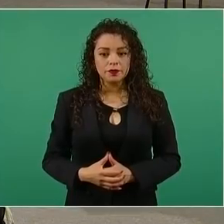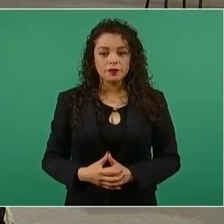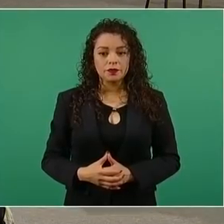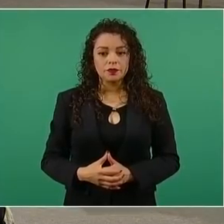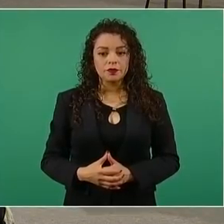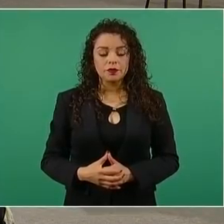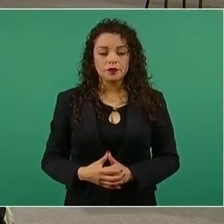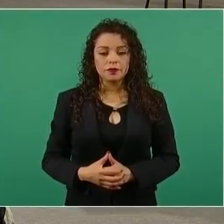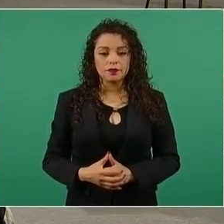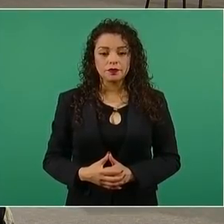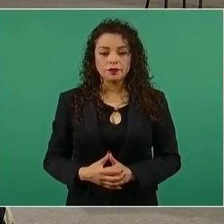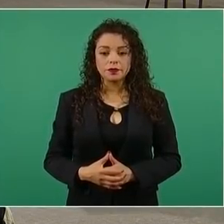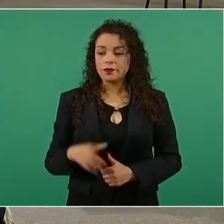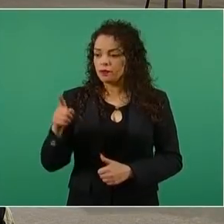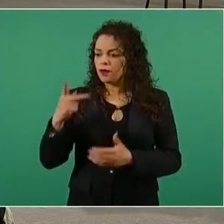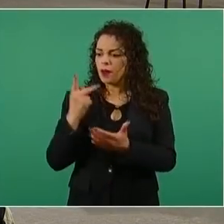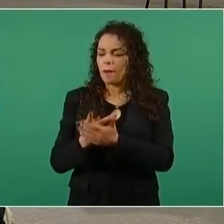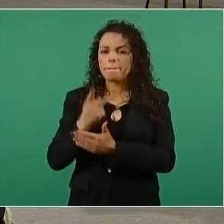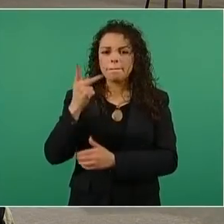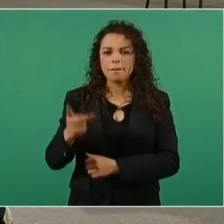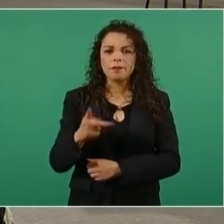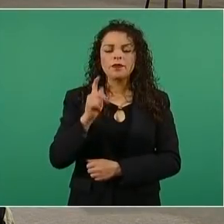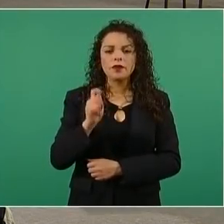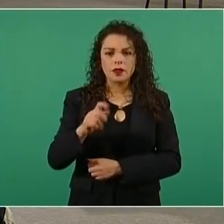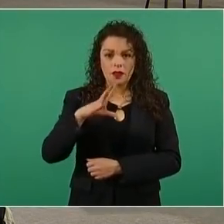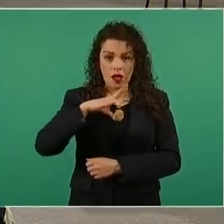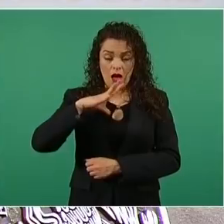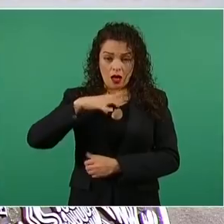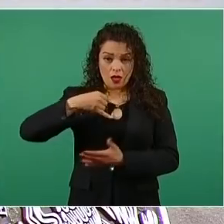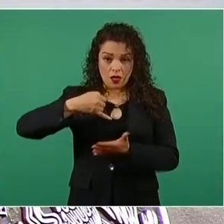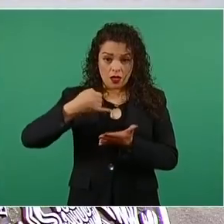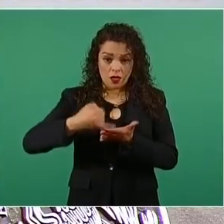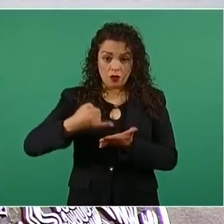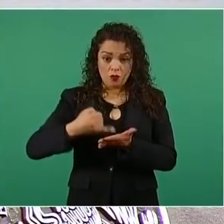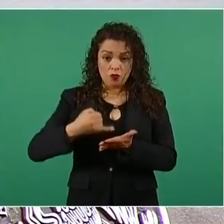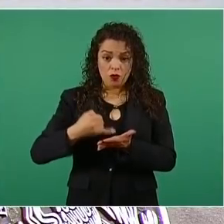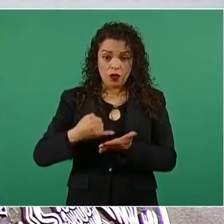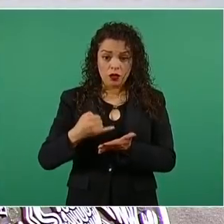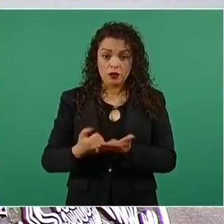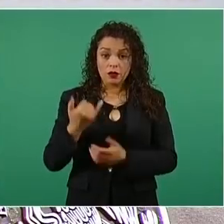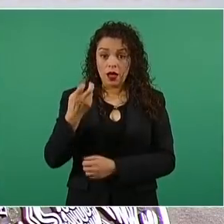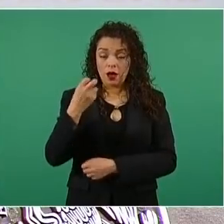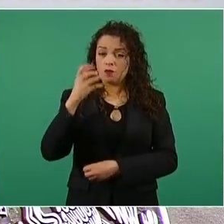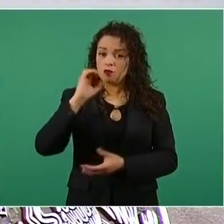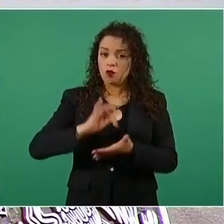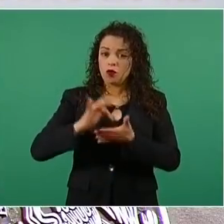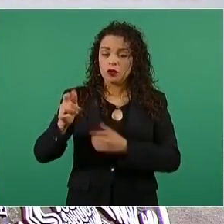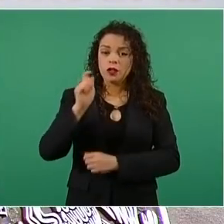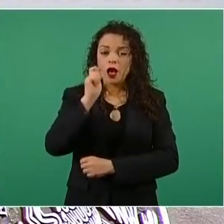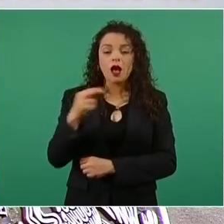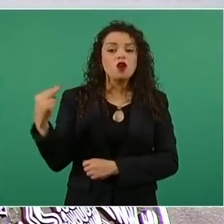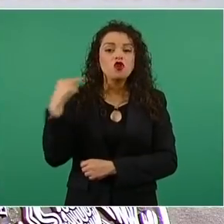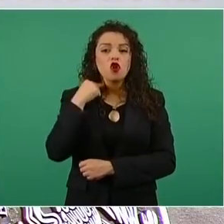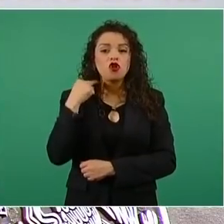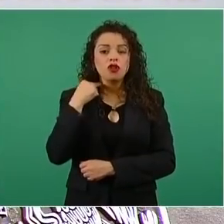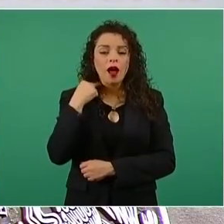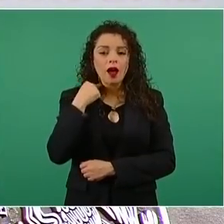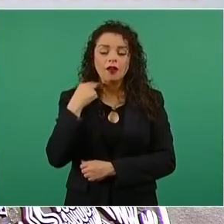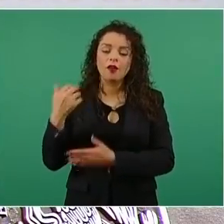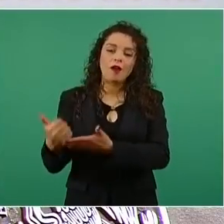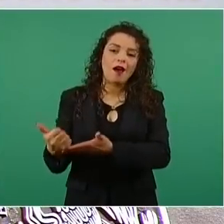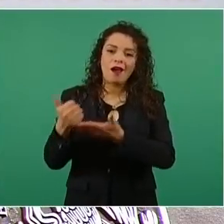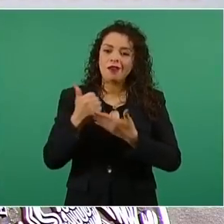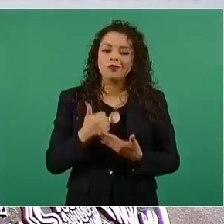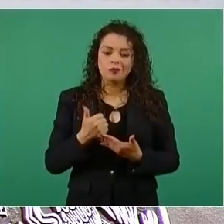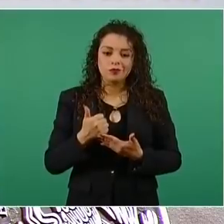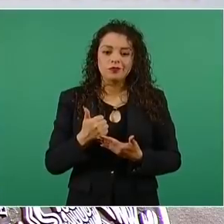Los premios incluyen los impuestos, y aquí agradezco al Colegio de Notarios que nos está apoyando